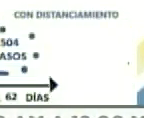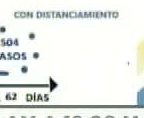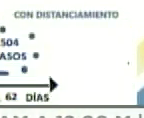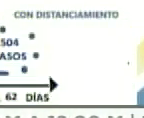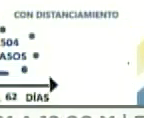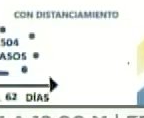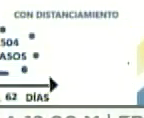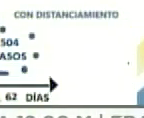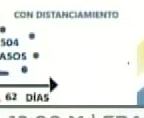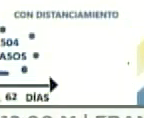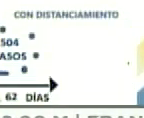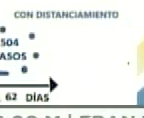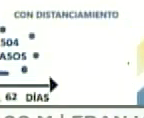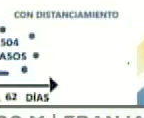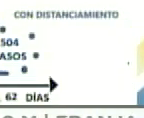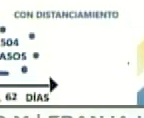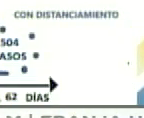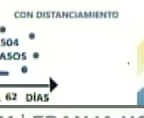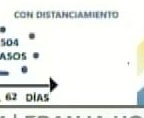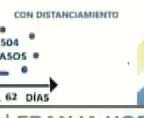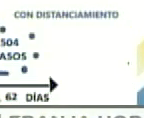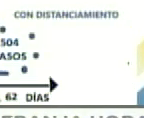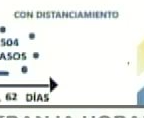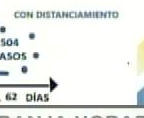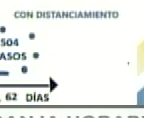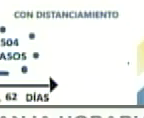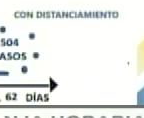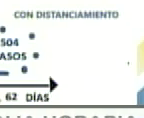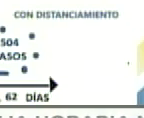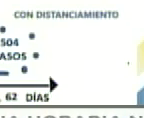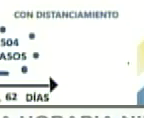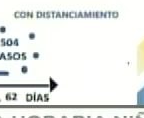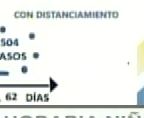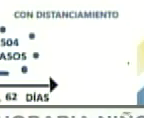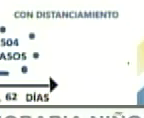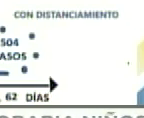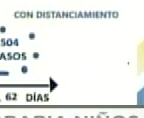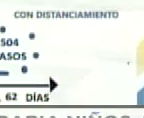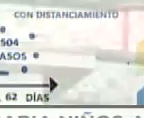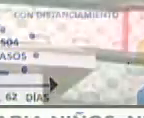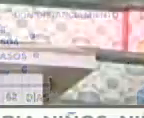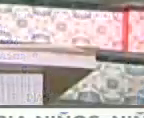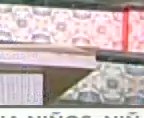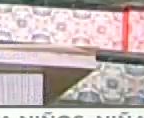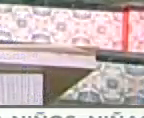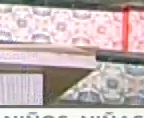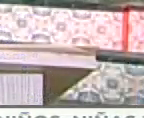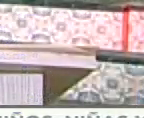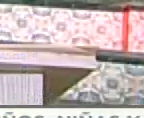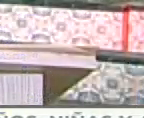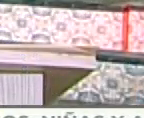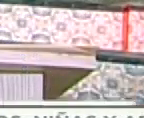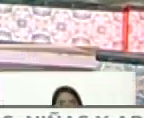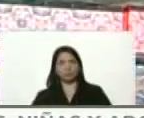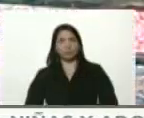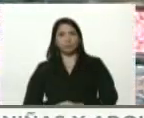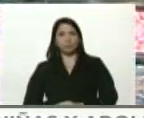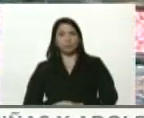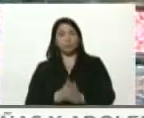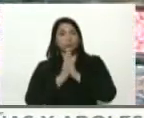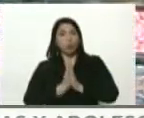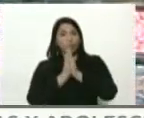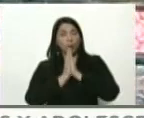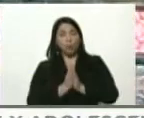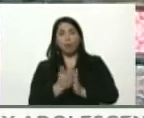504 casos. Por eso reiteramos, el uso de la mascarilla es imprescindible. El uso de la mascarilla